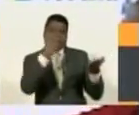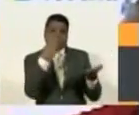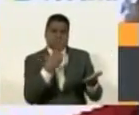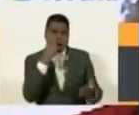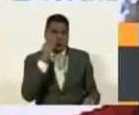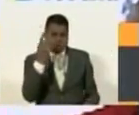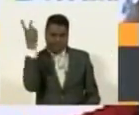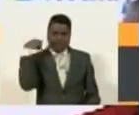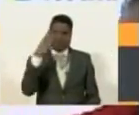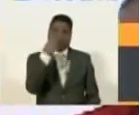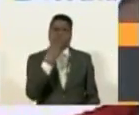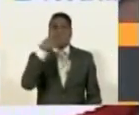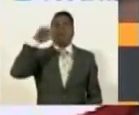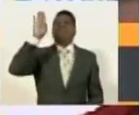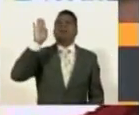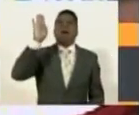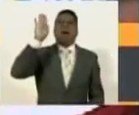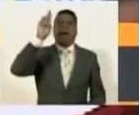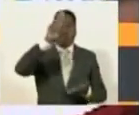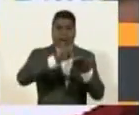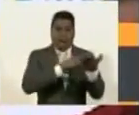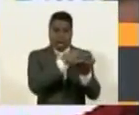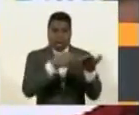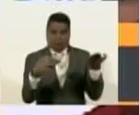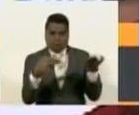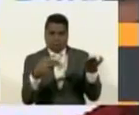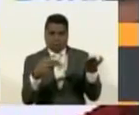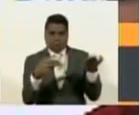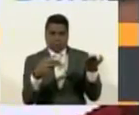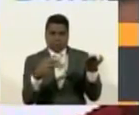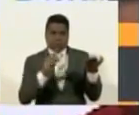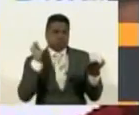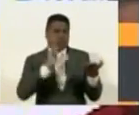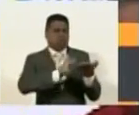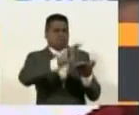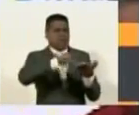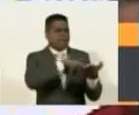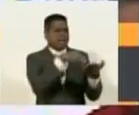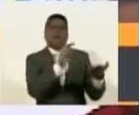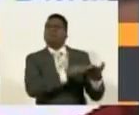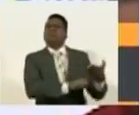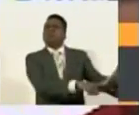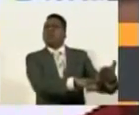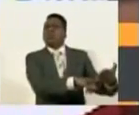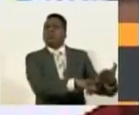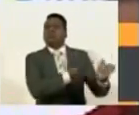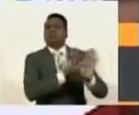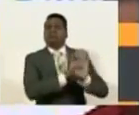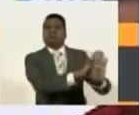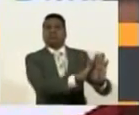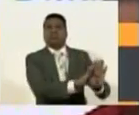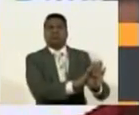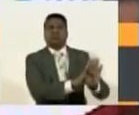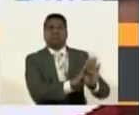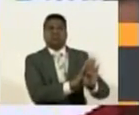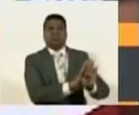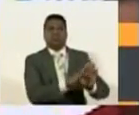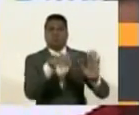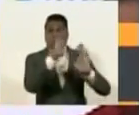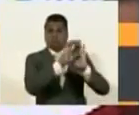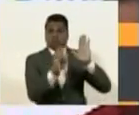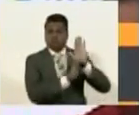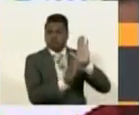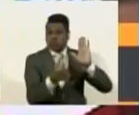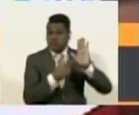que acabó con esta Constitución, con todos los poderes de un solo plumazo, dijo en estos días que eso era